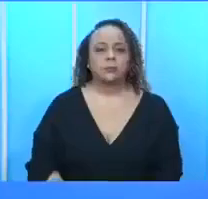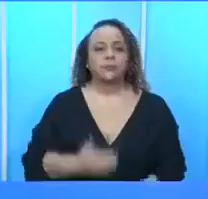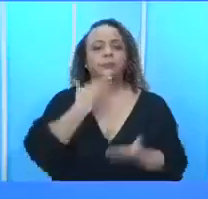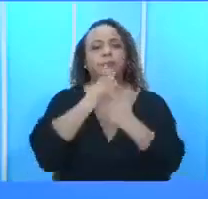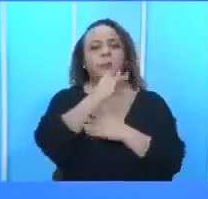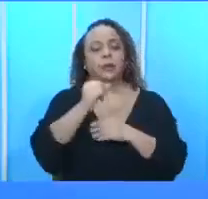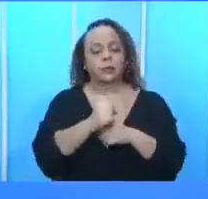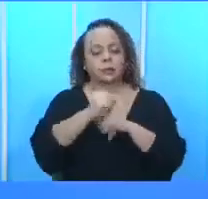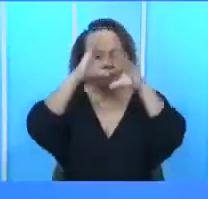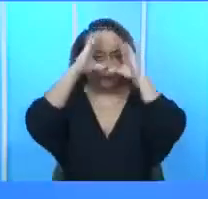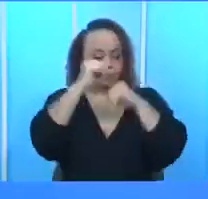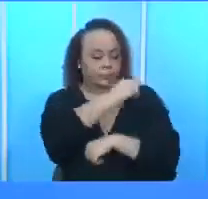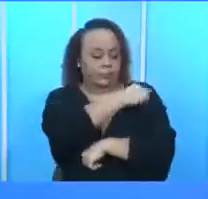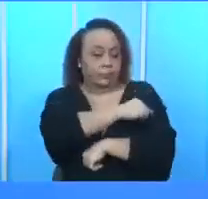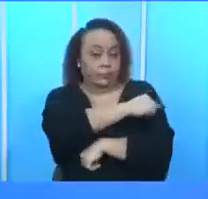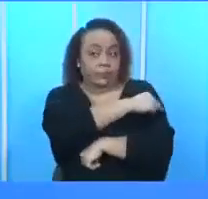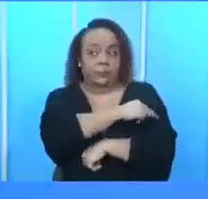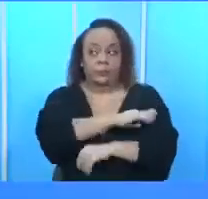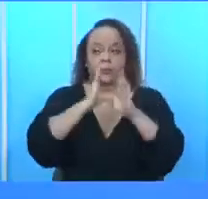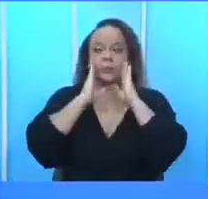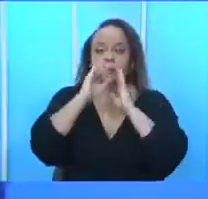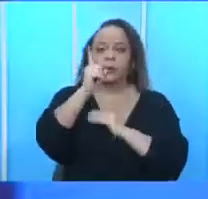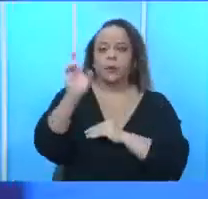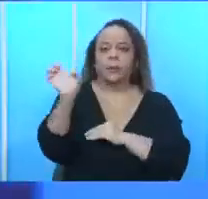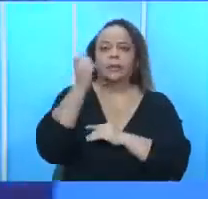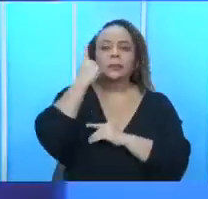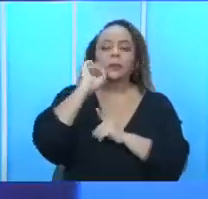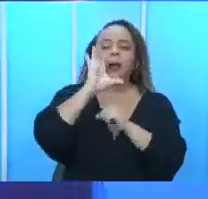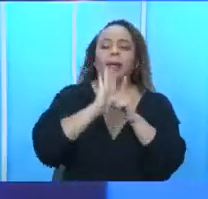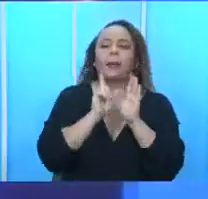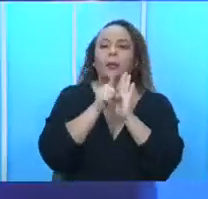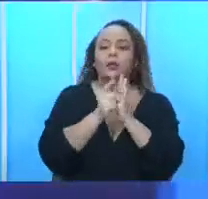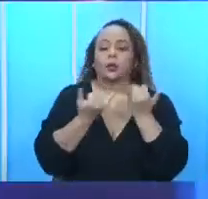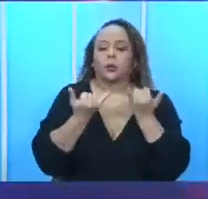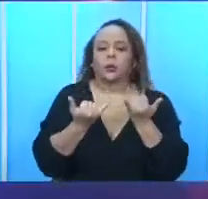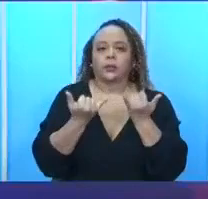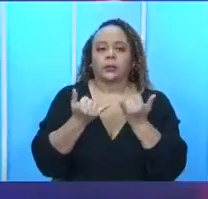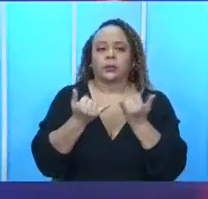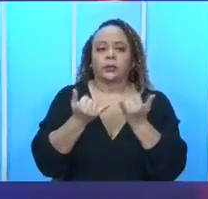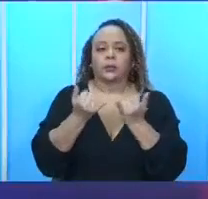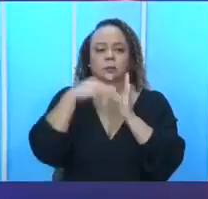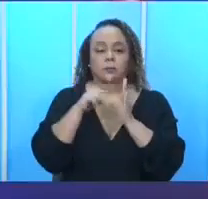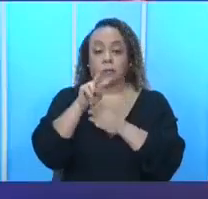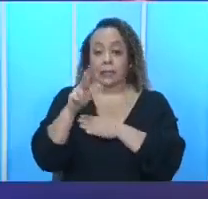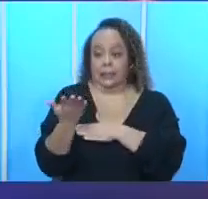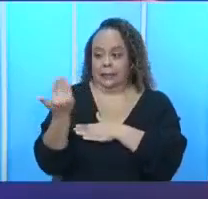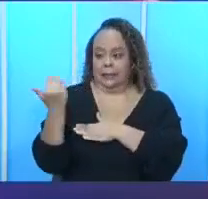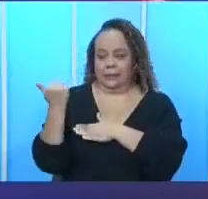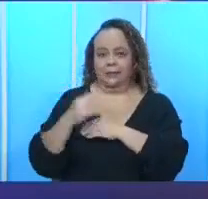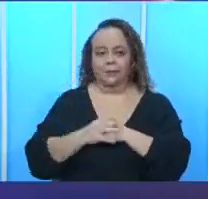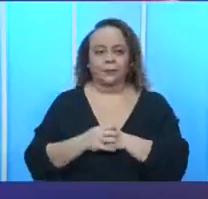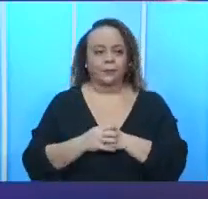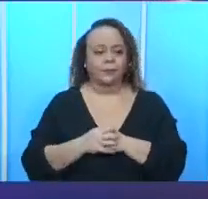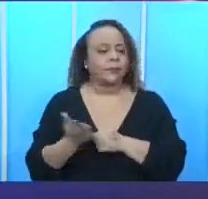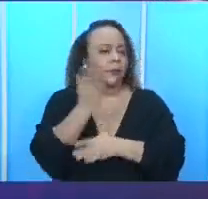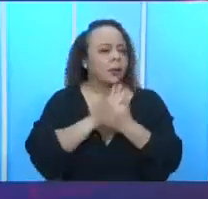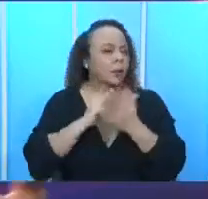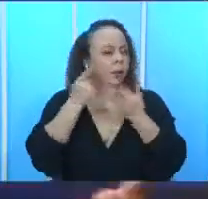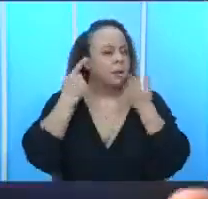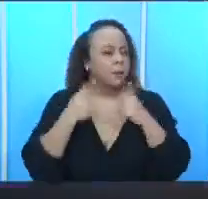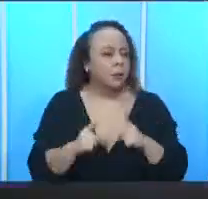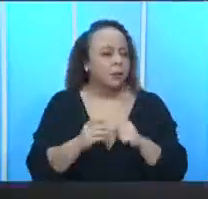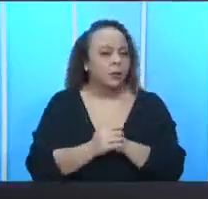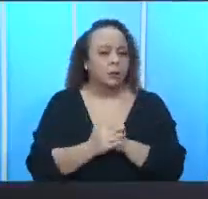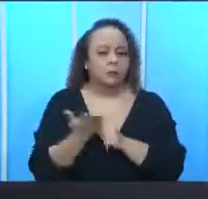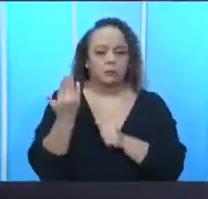Bueno, y según la Cruz Roja, se atendió una emergencia por minuto en este 2023. Y algo que nunca había ocurrido, por lo